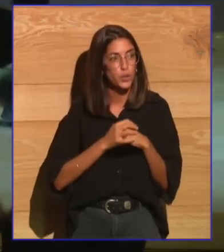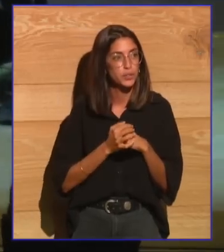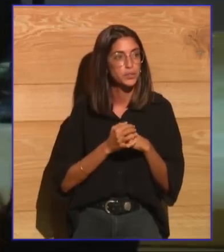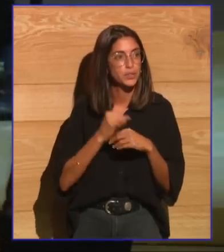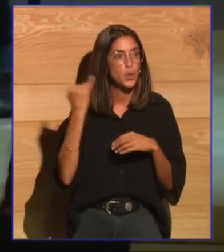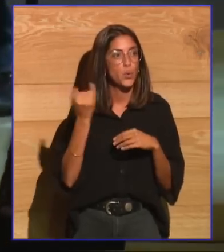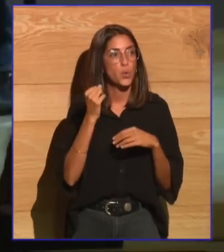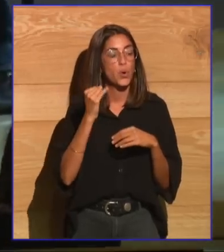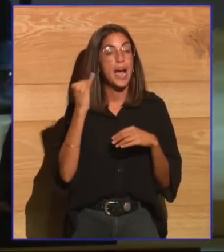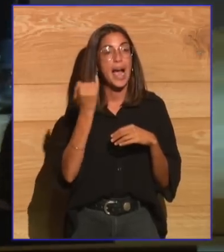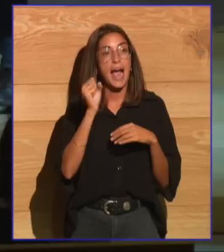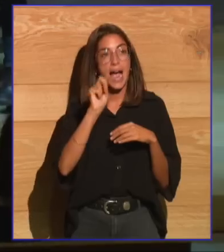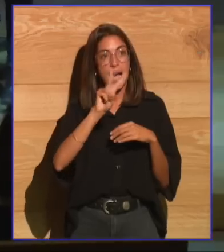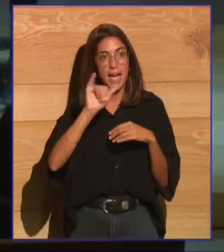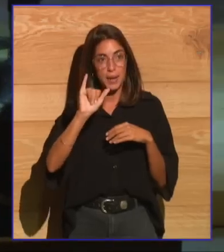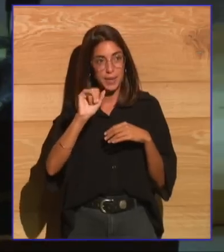no me encanta